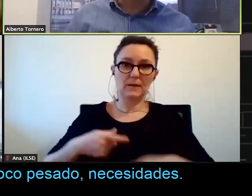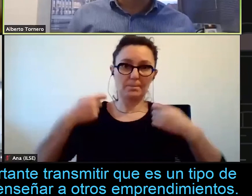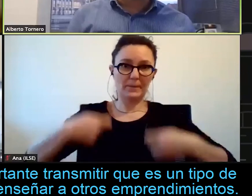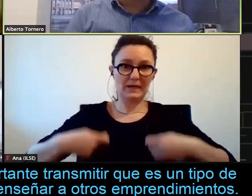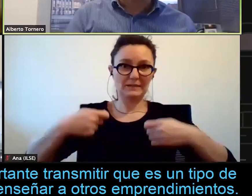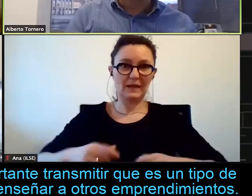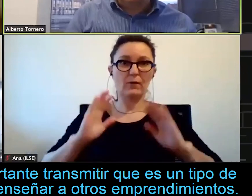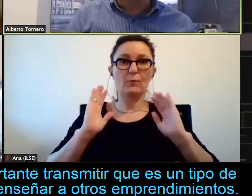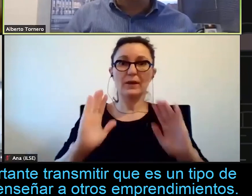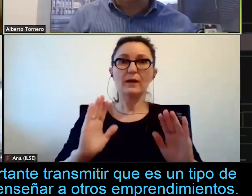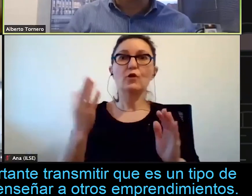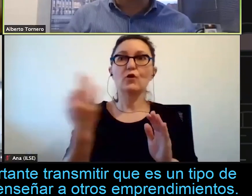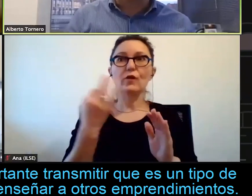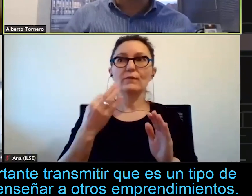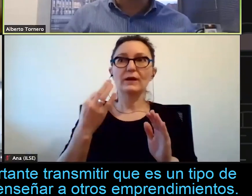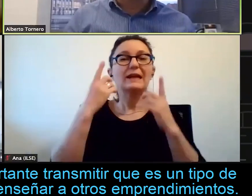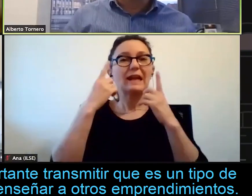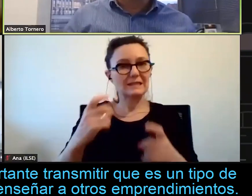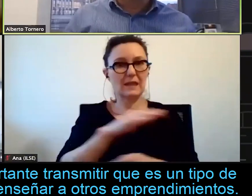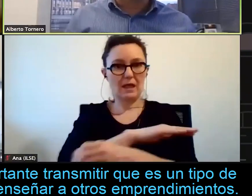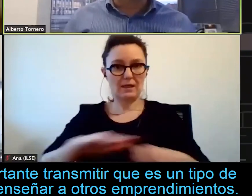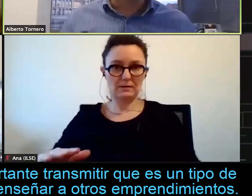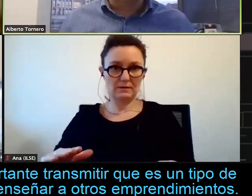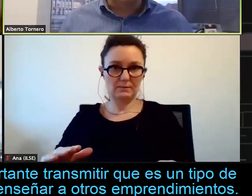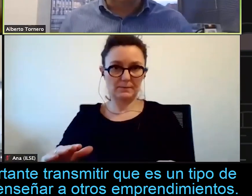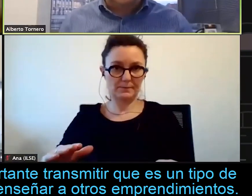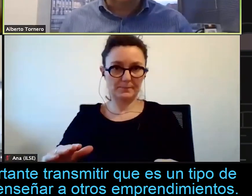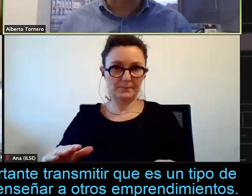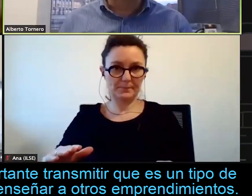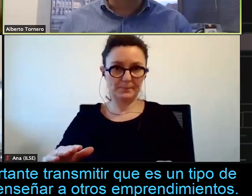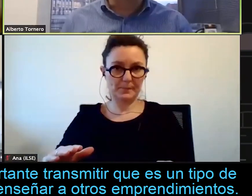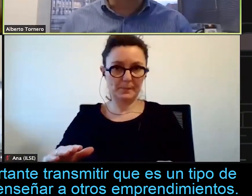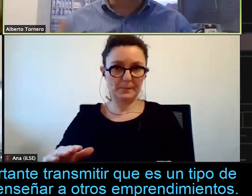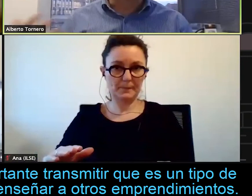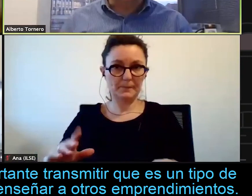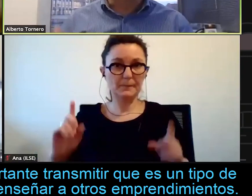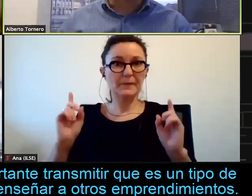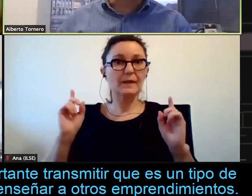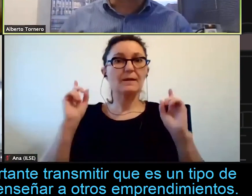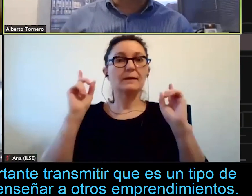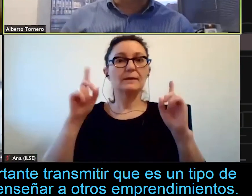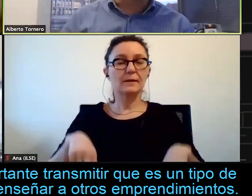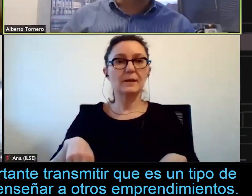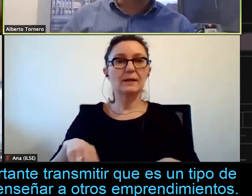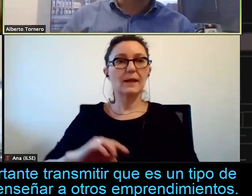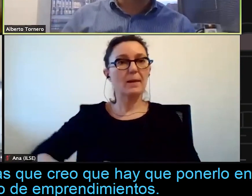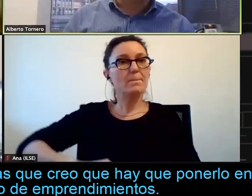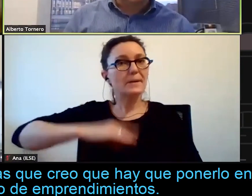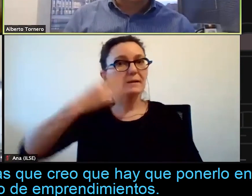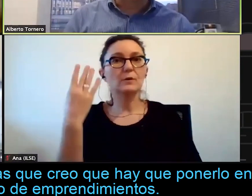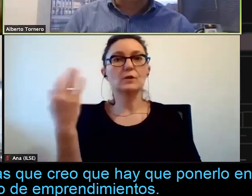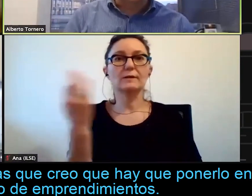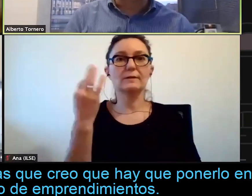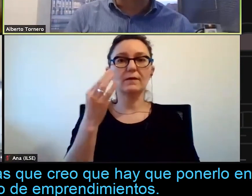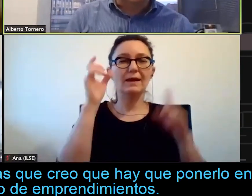necesidades. Pero también creo que es importante transmitir que es un tipo de emprendimiento que tiene que enseñar a otros emprendimientos. O sea,